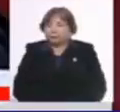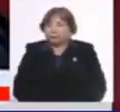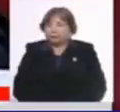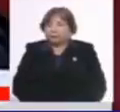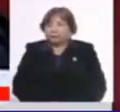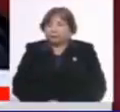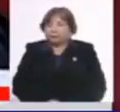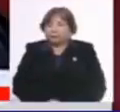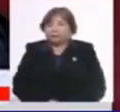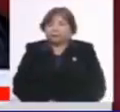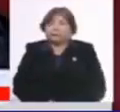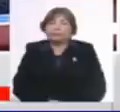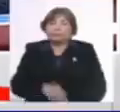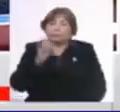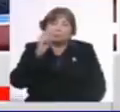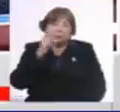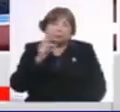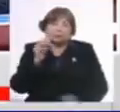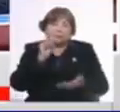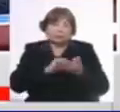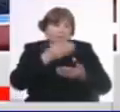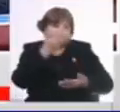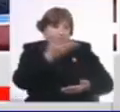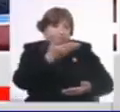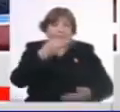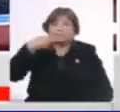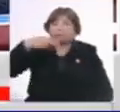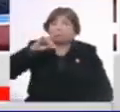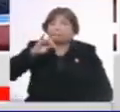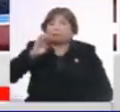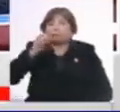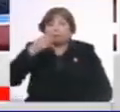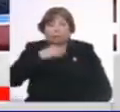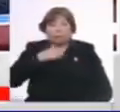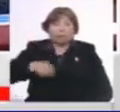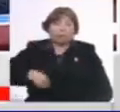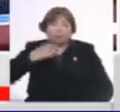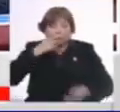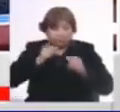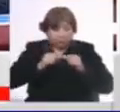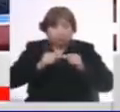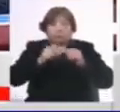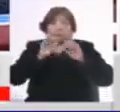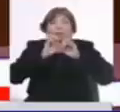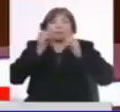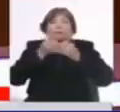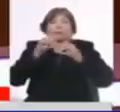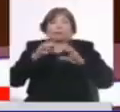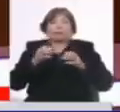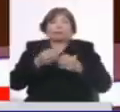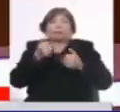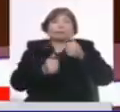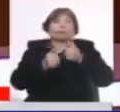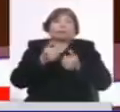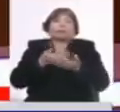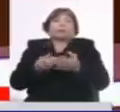Correcto. Reitero la pregunta al ministro Huerta, si va a continuar con el equipo conformado y cuál